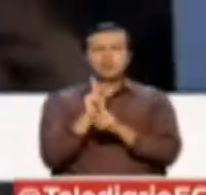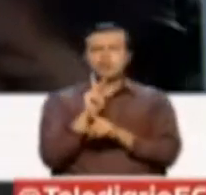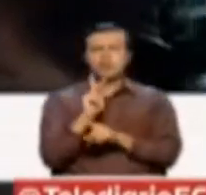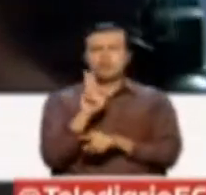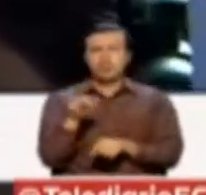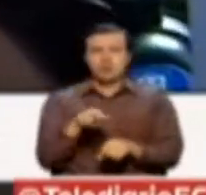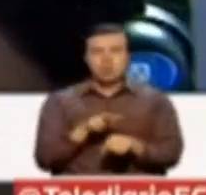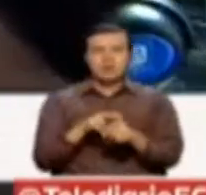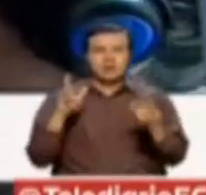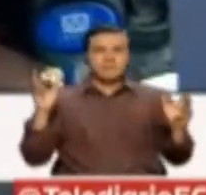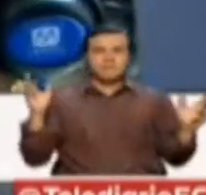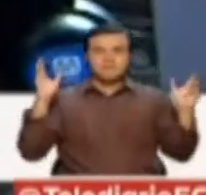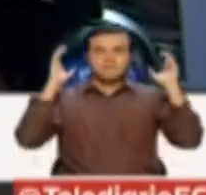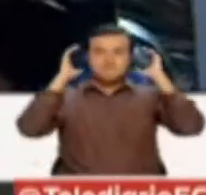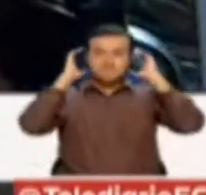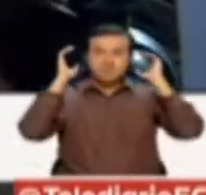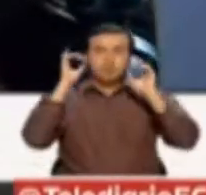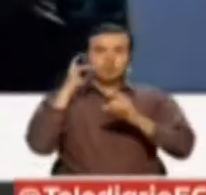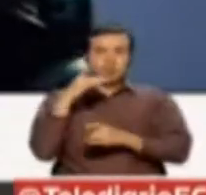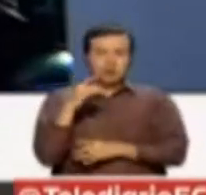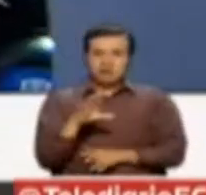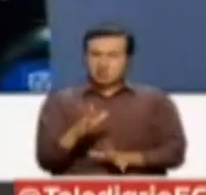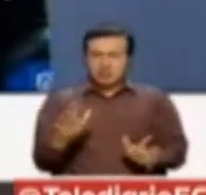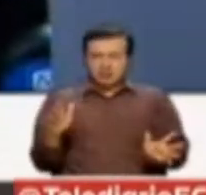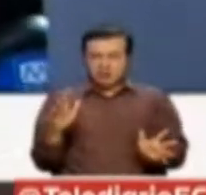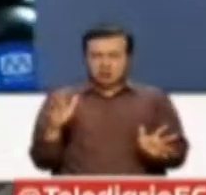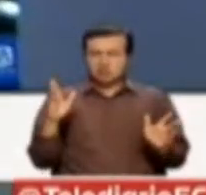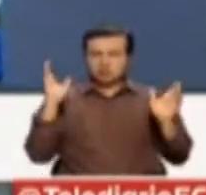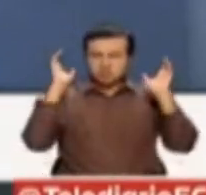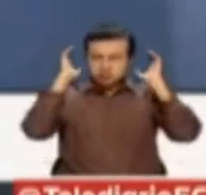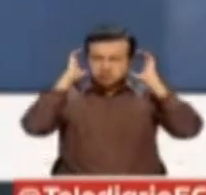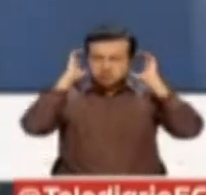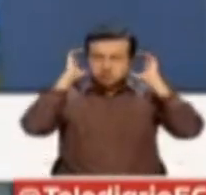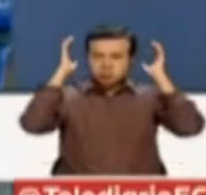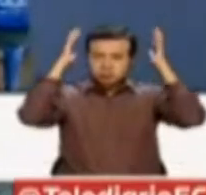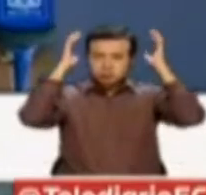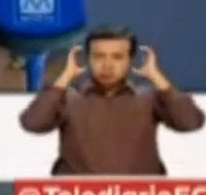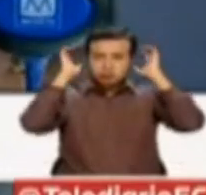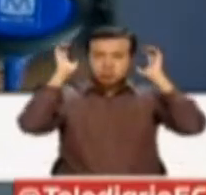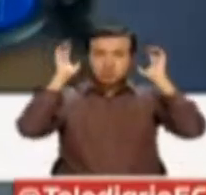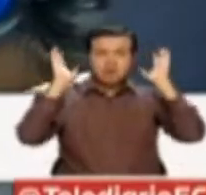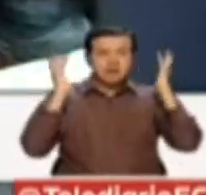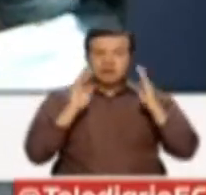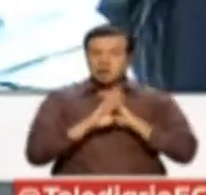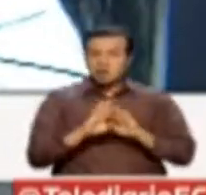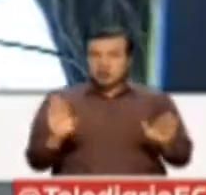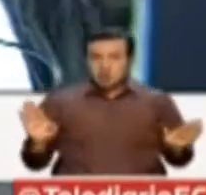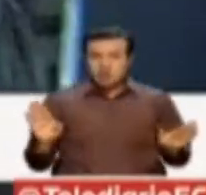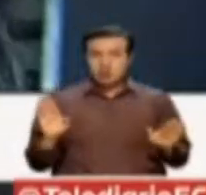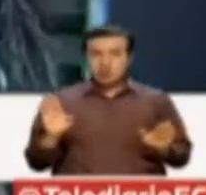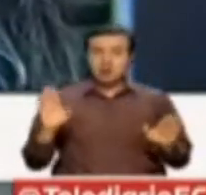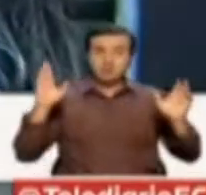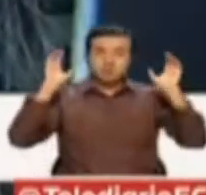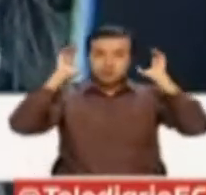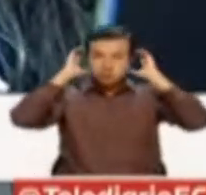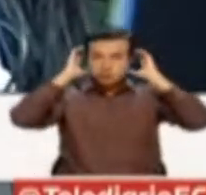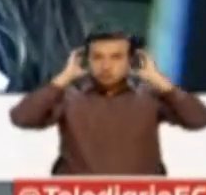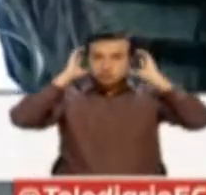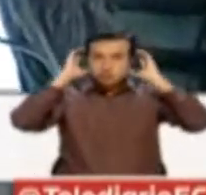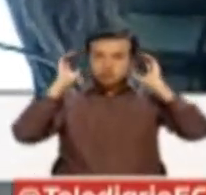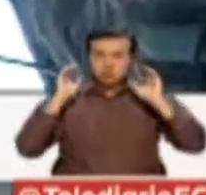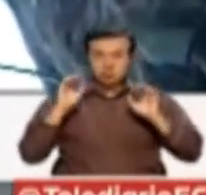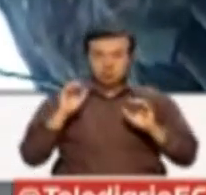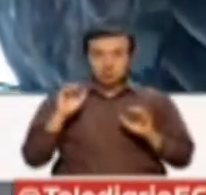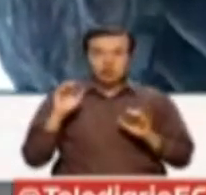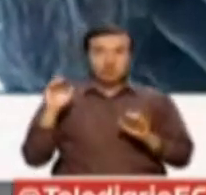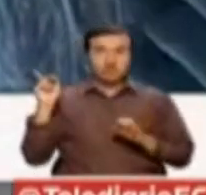sencillo solamente no son ignoro inocuo lo van a colocar unos auriculares en las orejitas van a enviar a través de una máquina